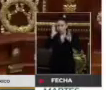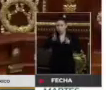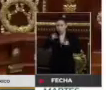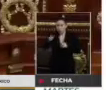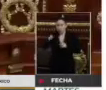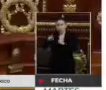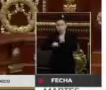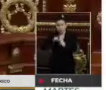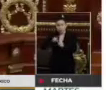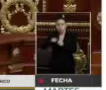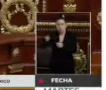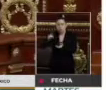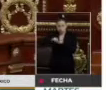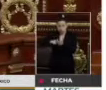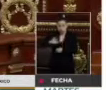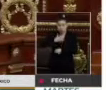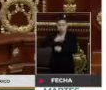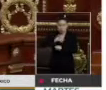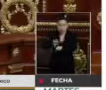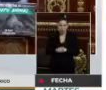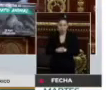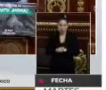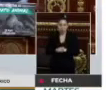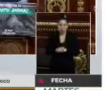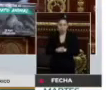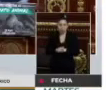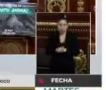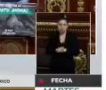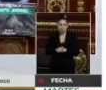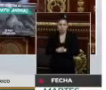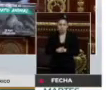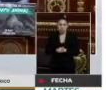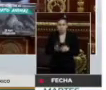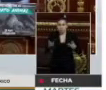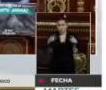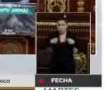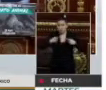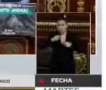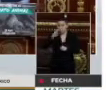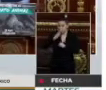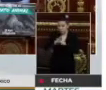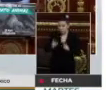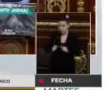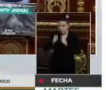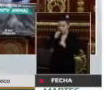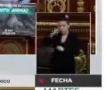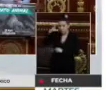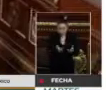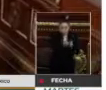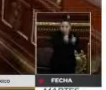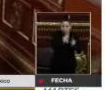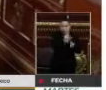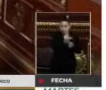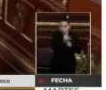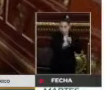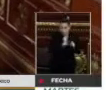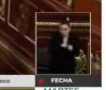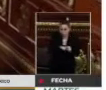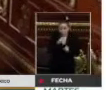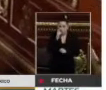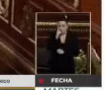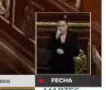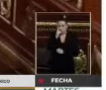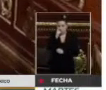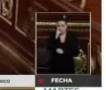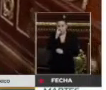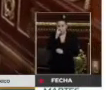iniciativa que se busca elevar las penas para que las lesiones que ponen en peligro la vida del animal sean de hasta 9 años. De igual manera, propuso una